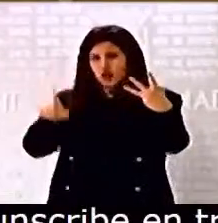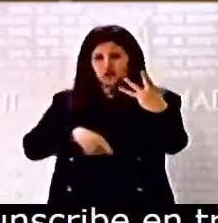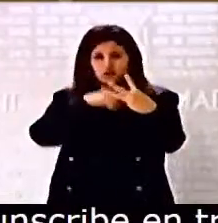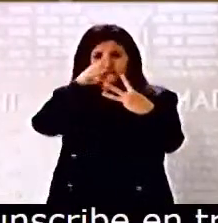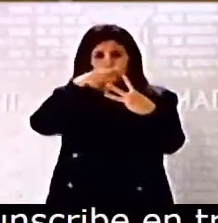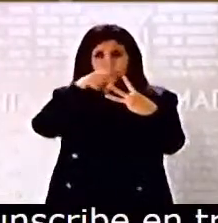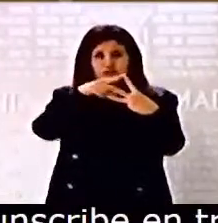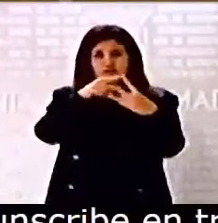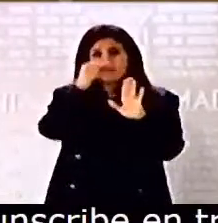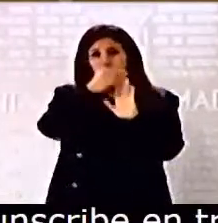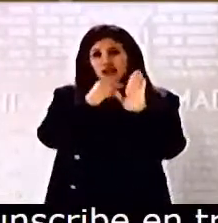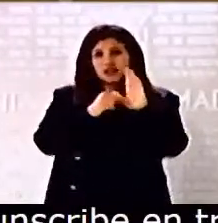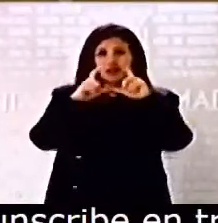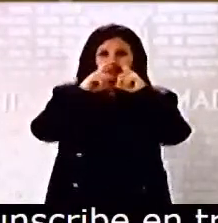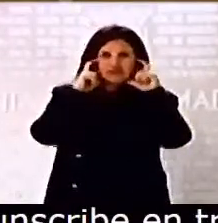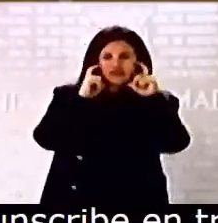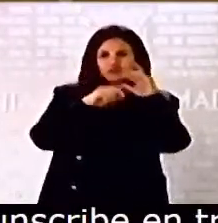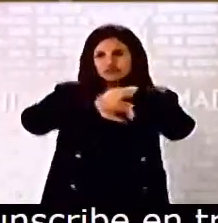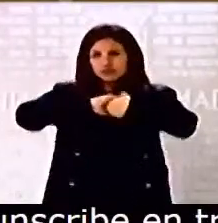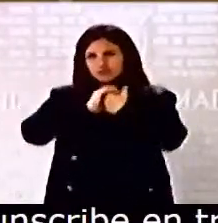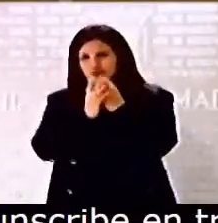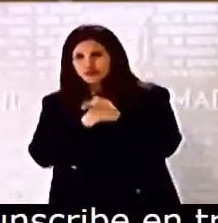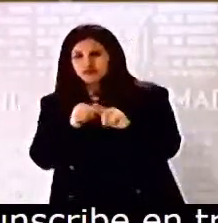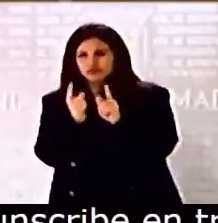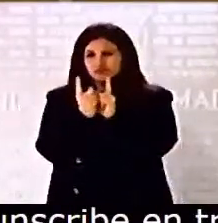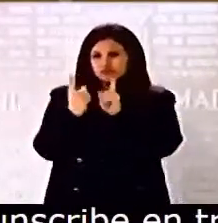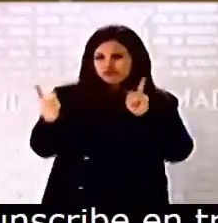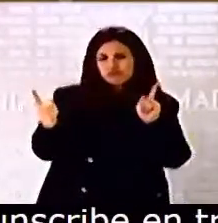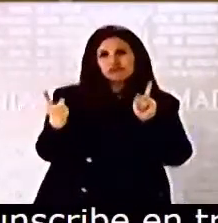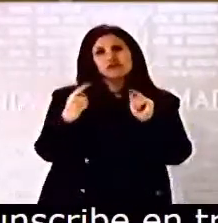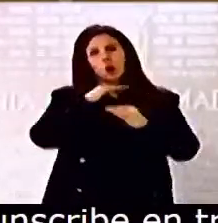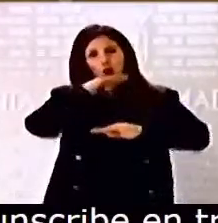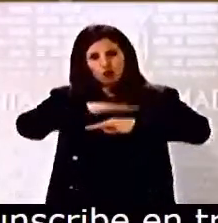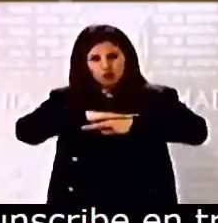utilización de las medidas de protección individual y colectiva;